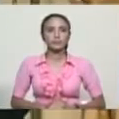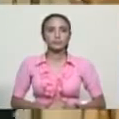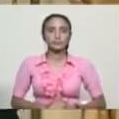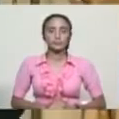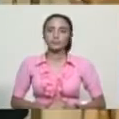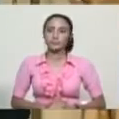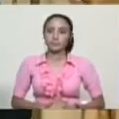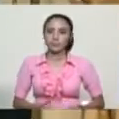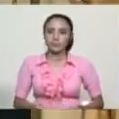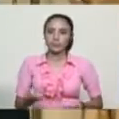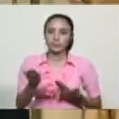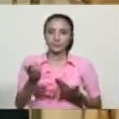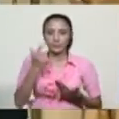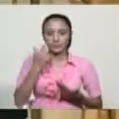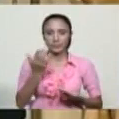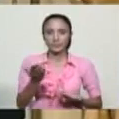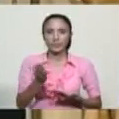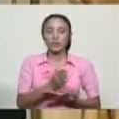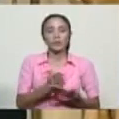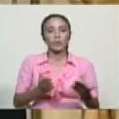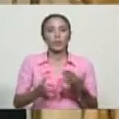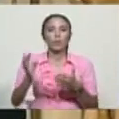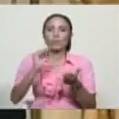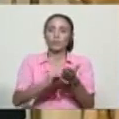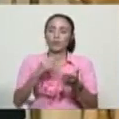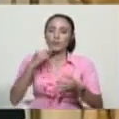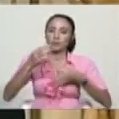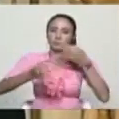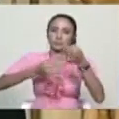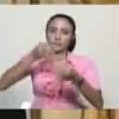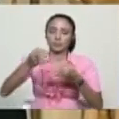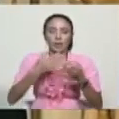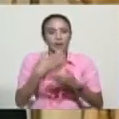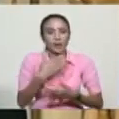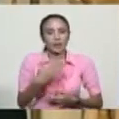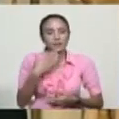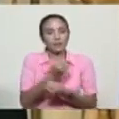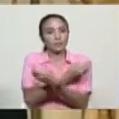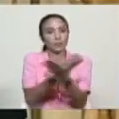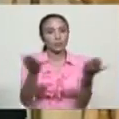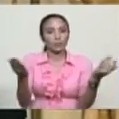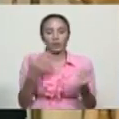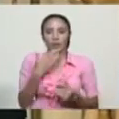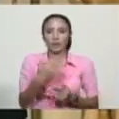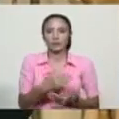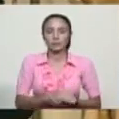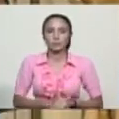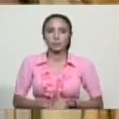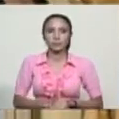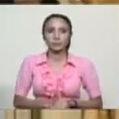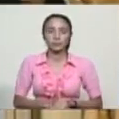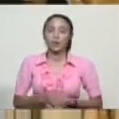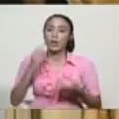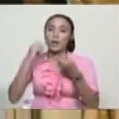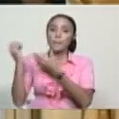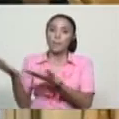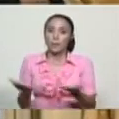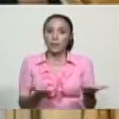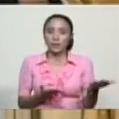reiterar nuestra palabra de agradecimiento y